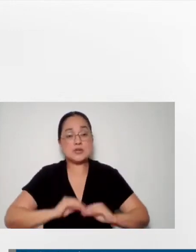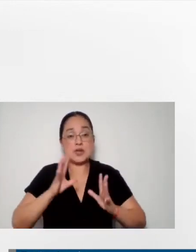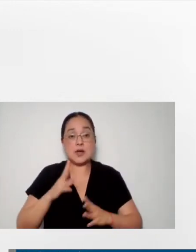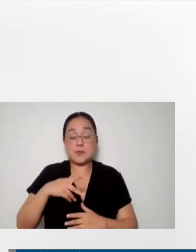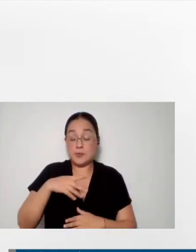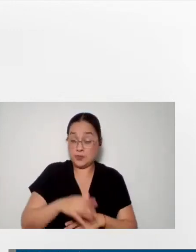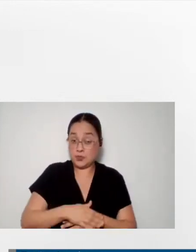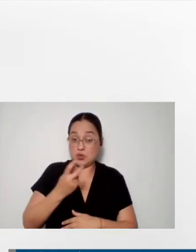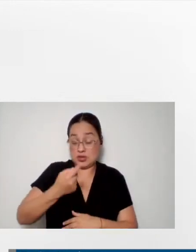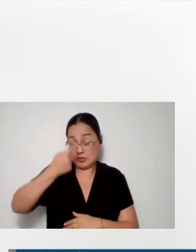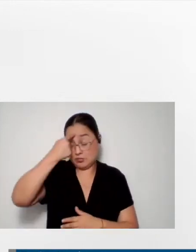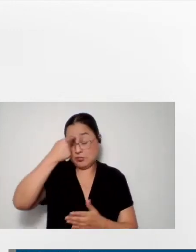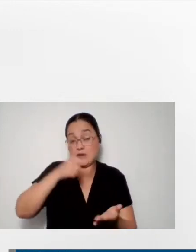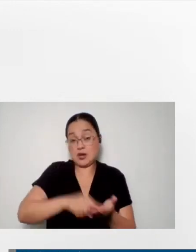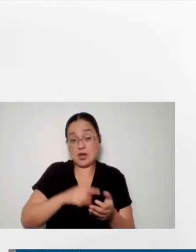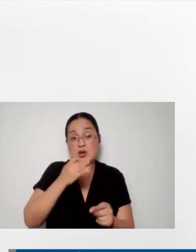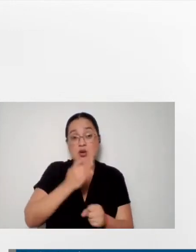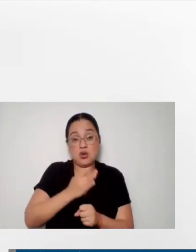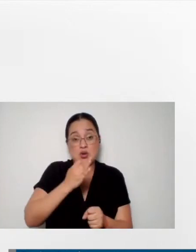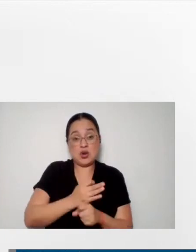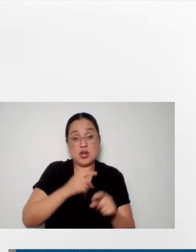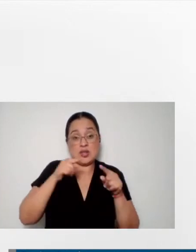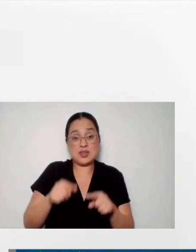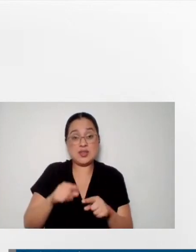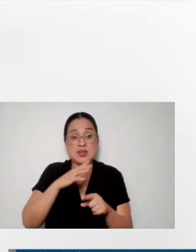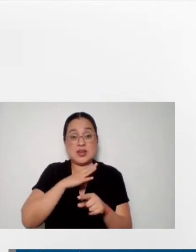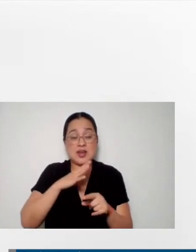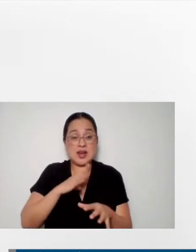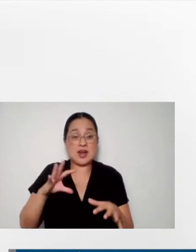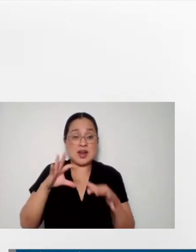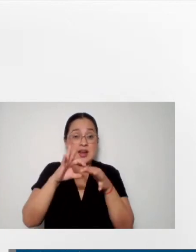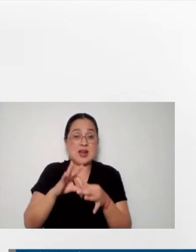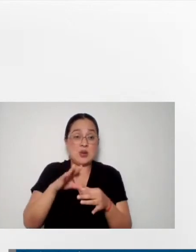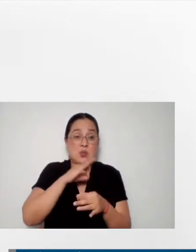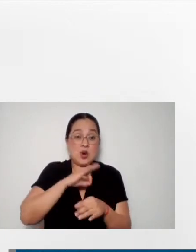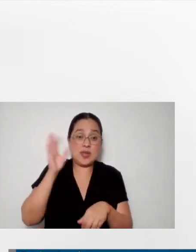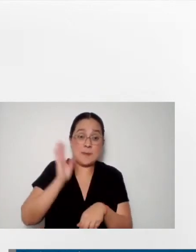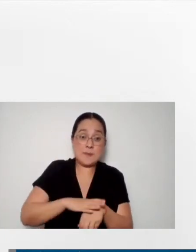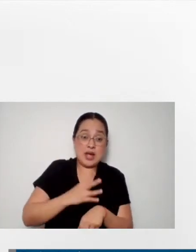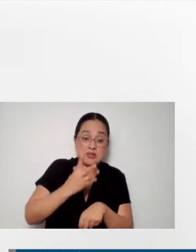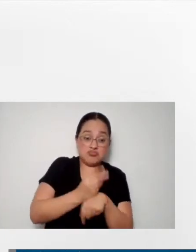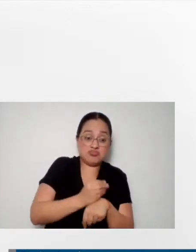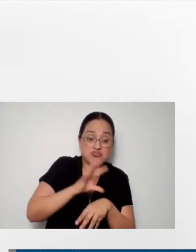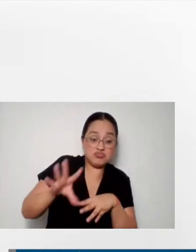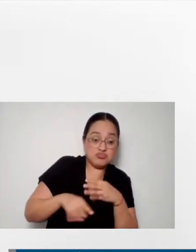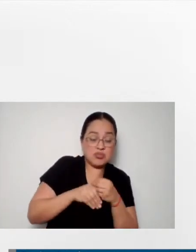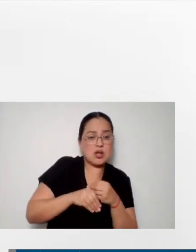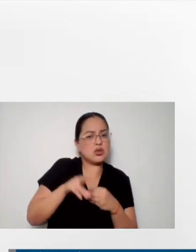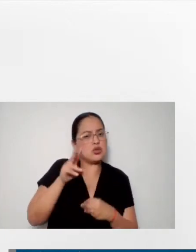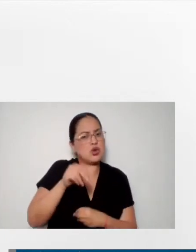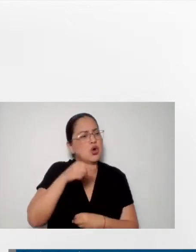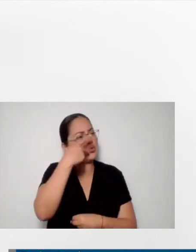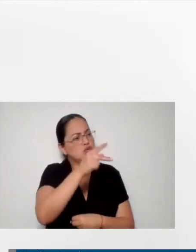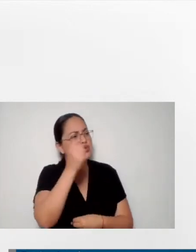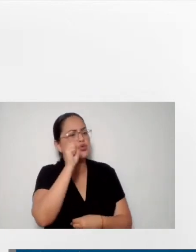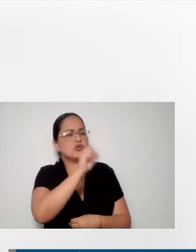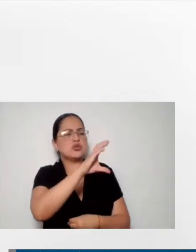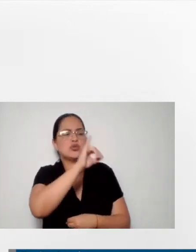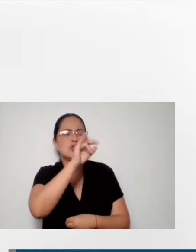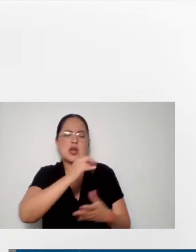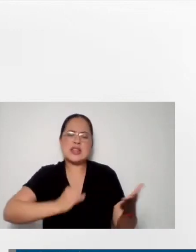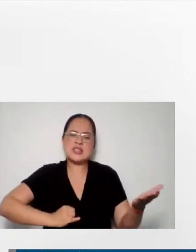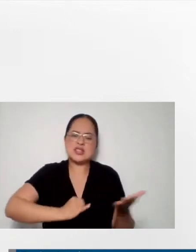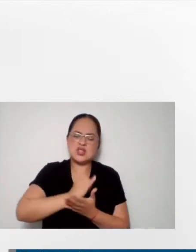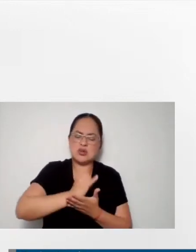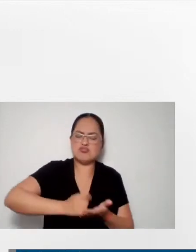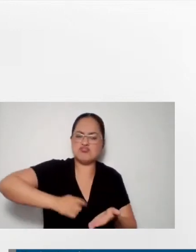este momento no creo que pudiéramos abonar mucho más de lo que se puede ir abonando con los criterios. ¿Qué va a faltar? La